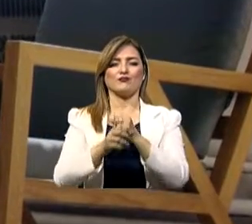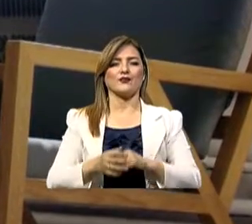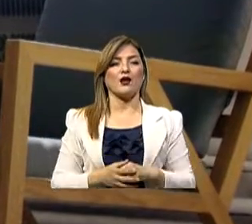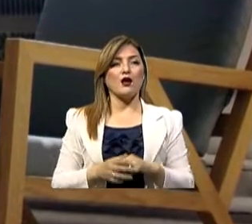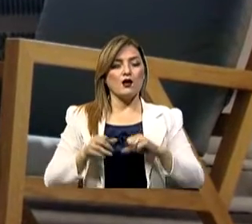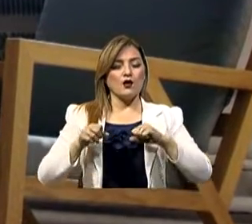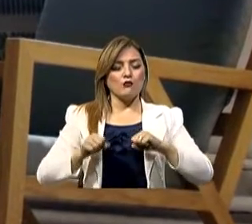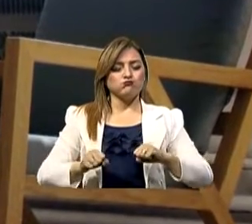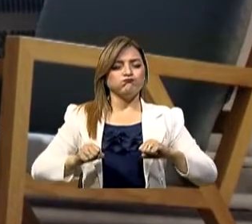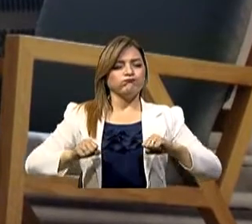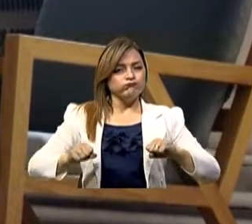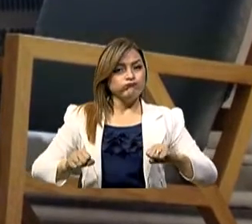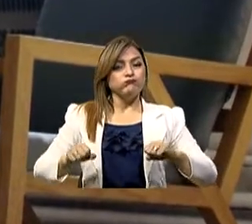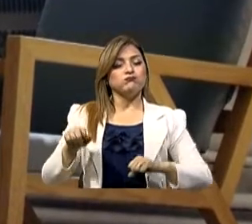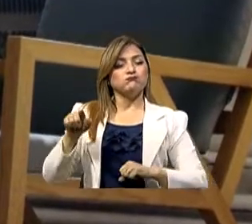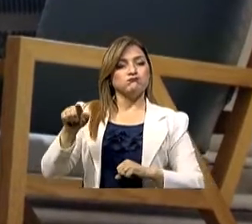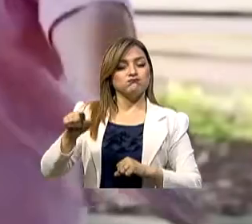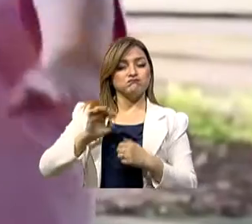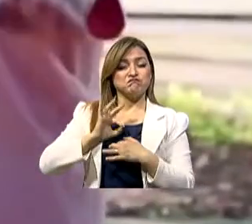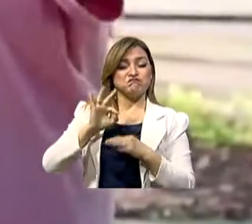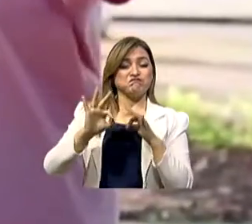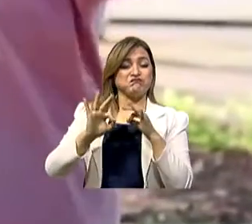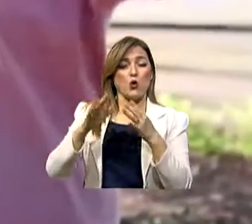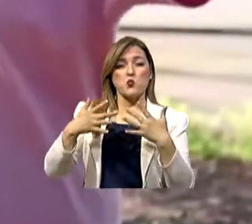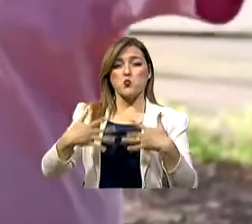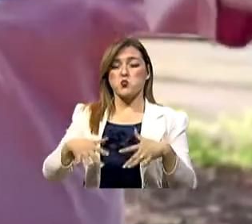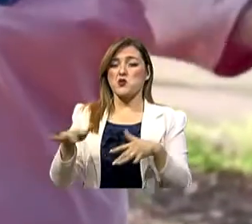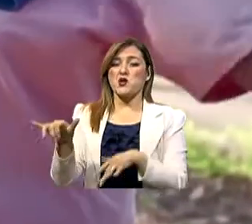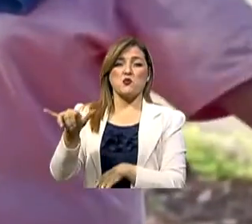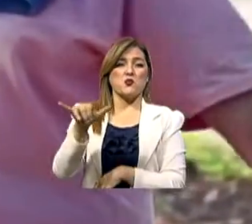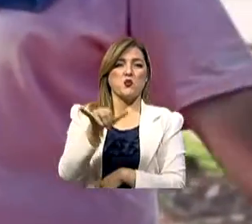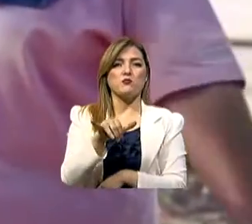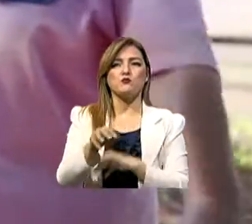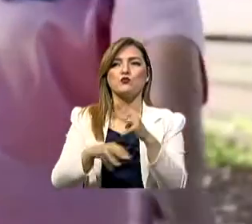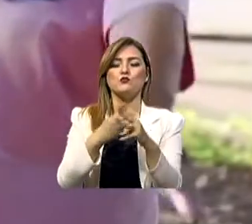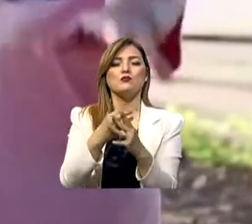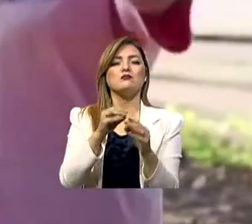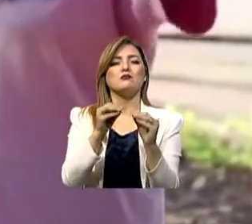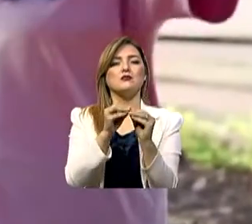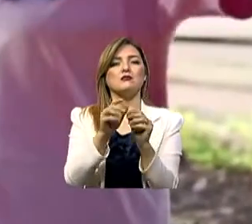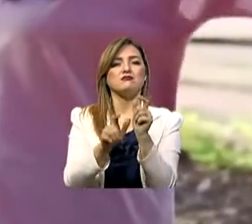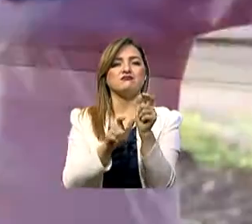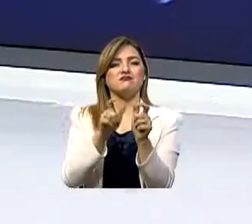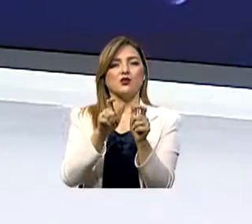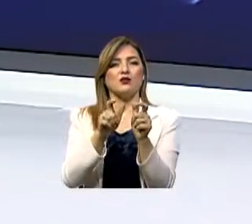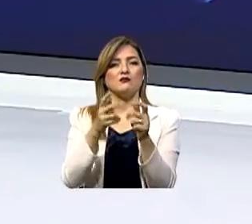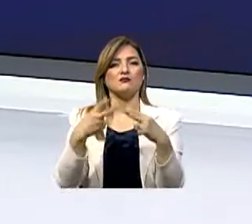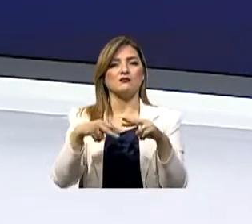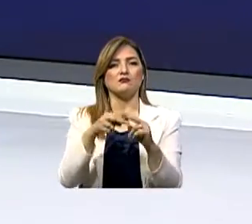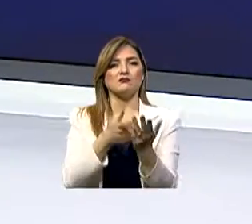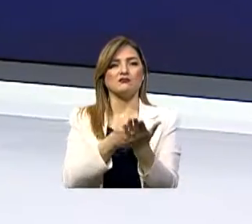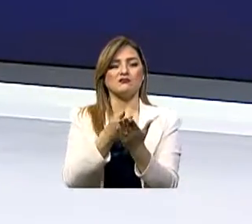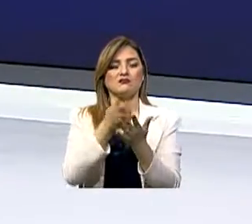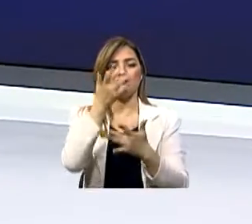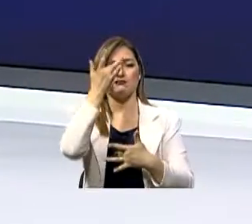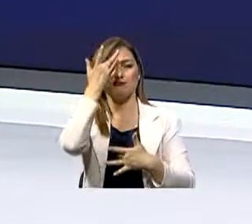promete convertirse en la epidemia más costosa de la historia de la humanidad y bueno también buscamos